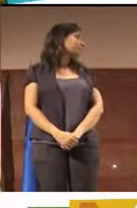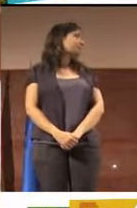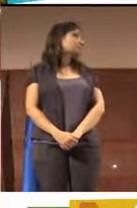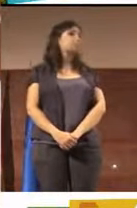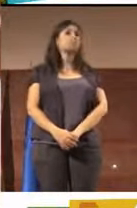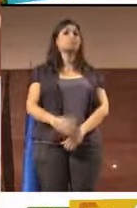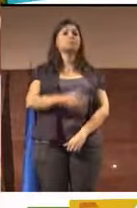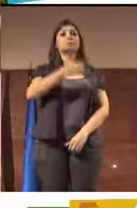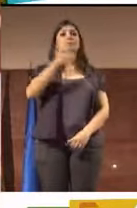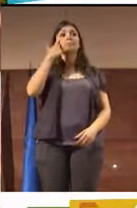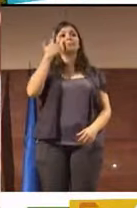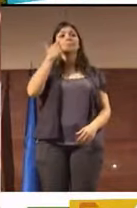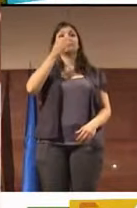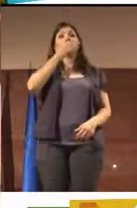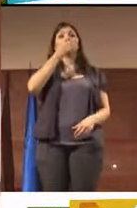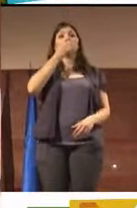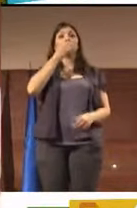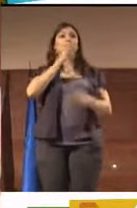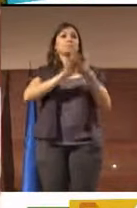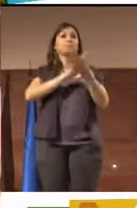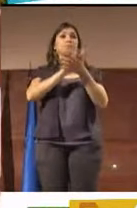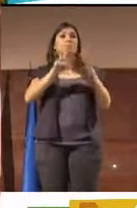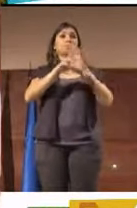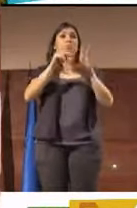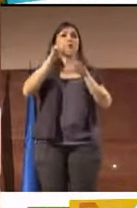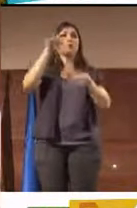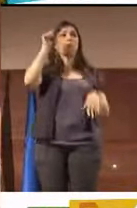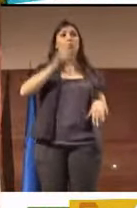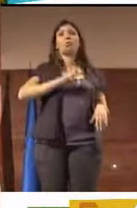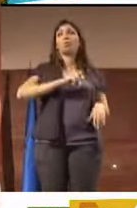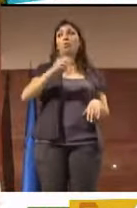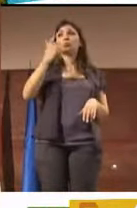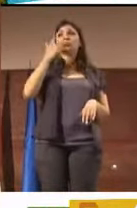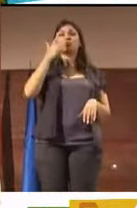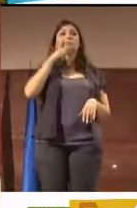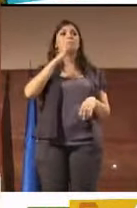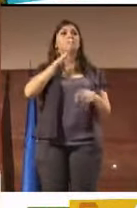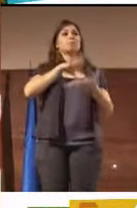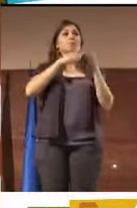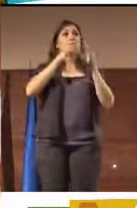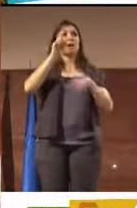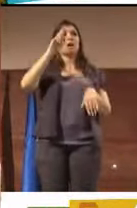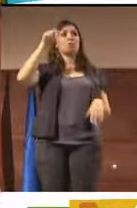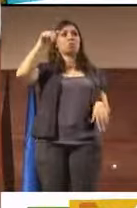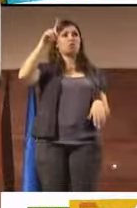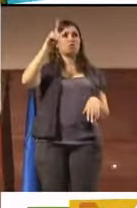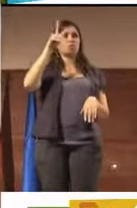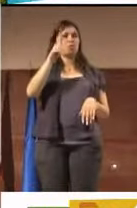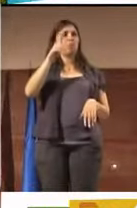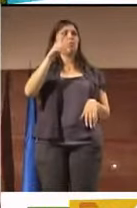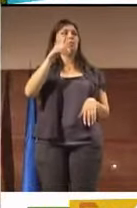Vamos a ver, mientras hablamos, otro pequeño vídeo en el que se ve la aplicación de Harmon sobre